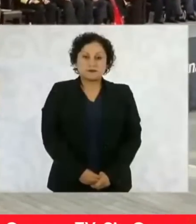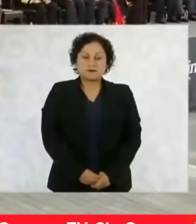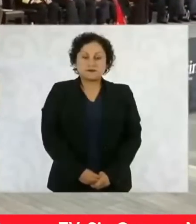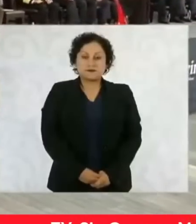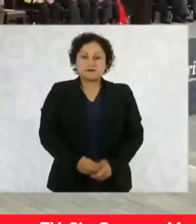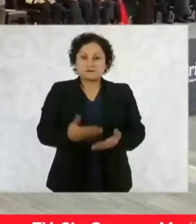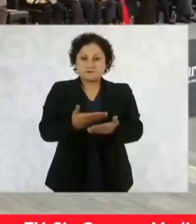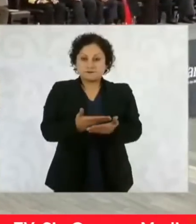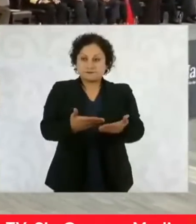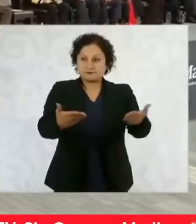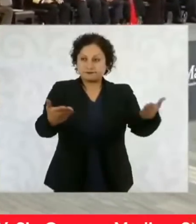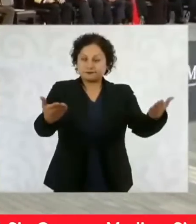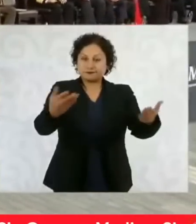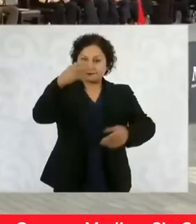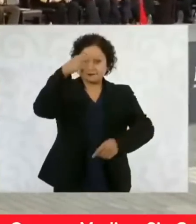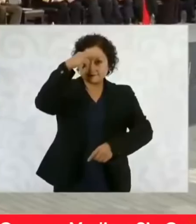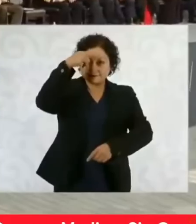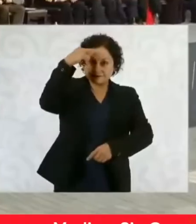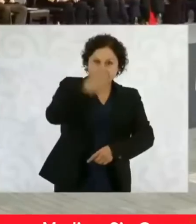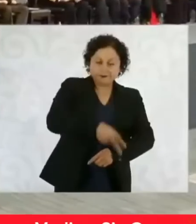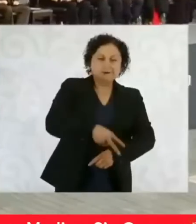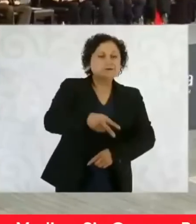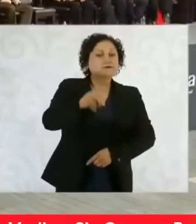Mexicanas, mexicanos,